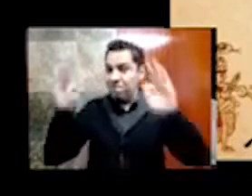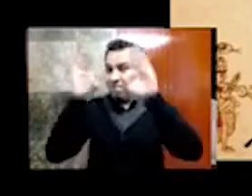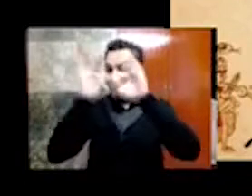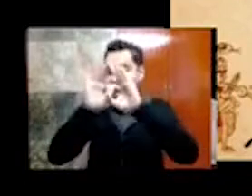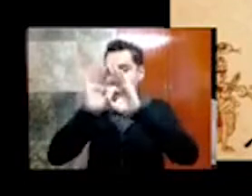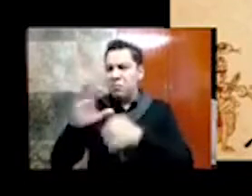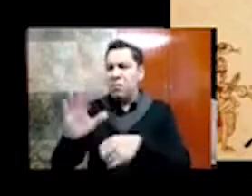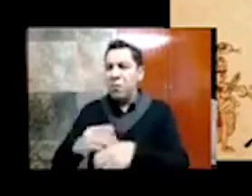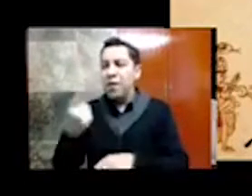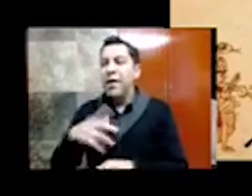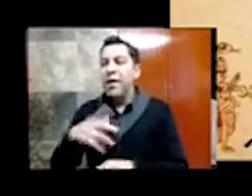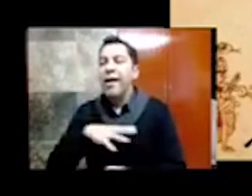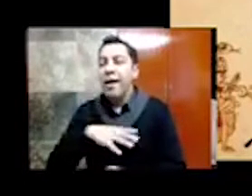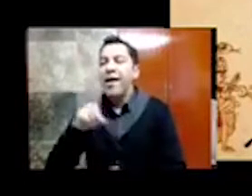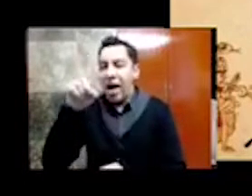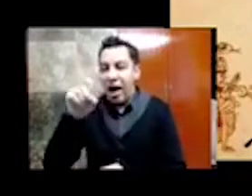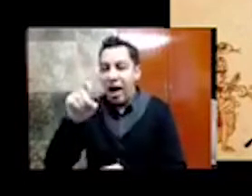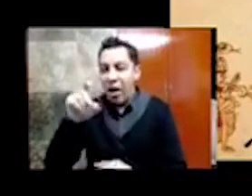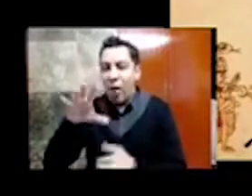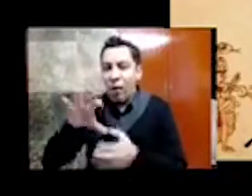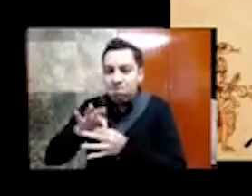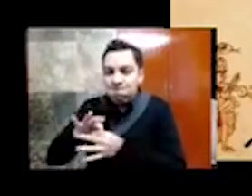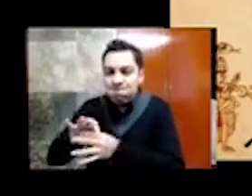y Coyoacán son